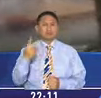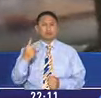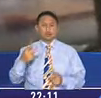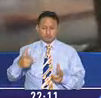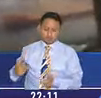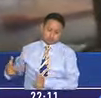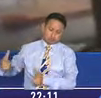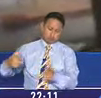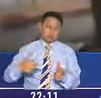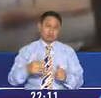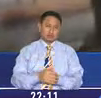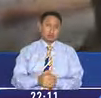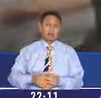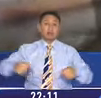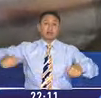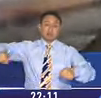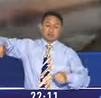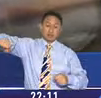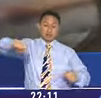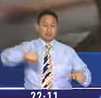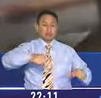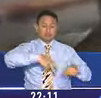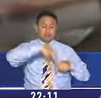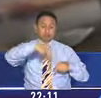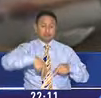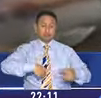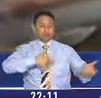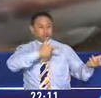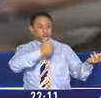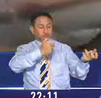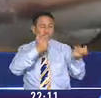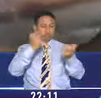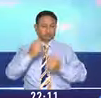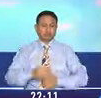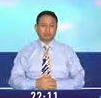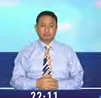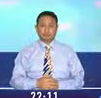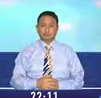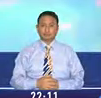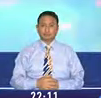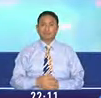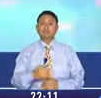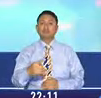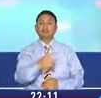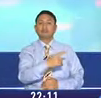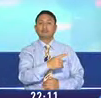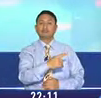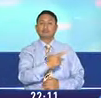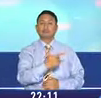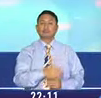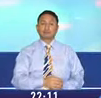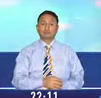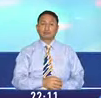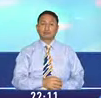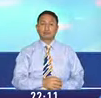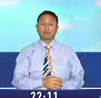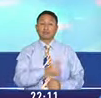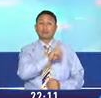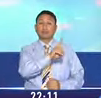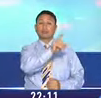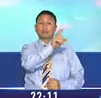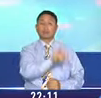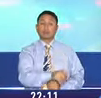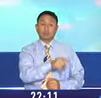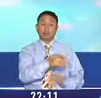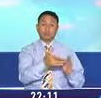dos gatilleros que llegaron a bordo de una moto y abrieron fuego el saldo de este hecho violento es la muerte de una